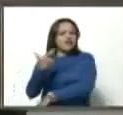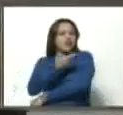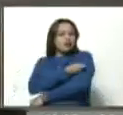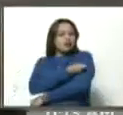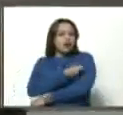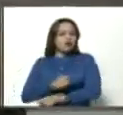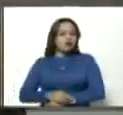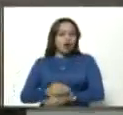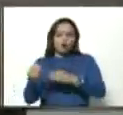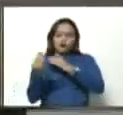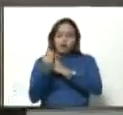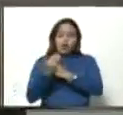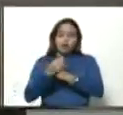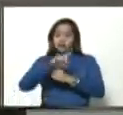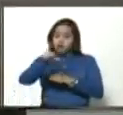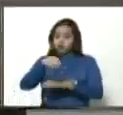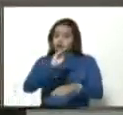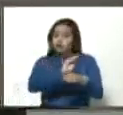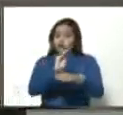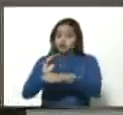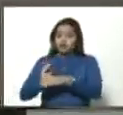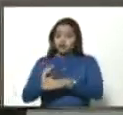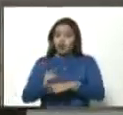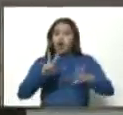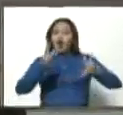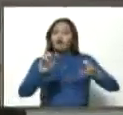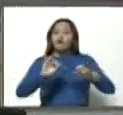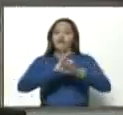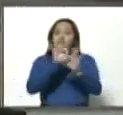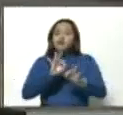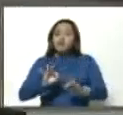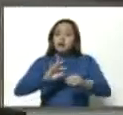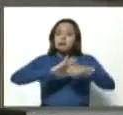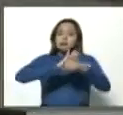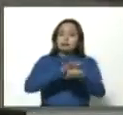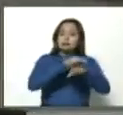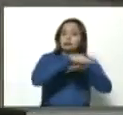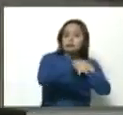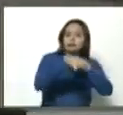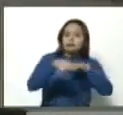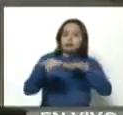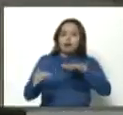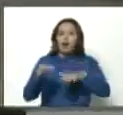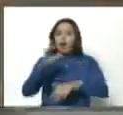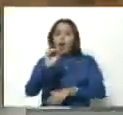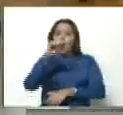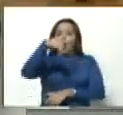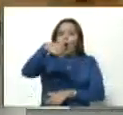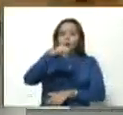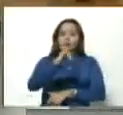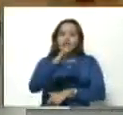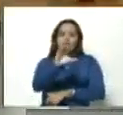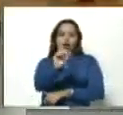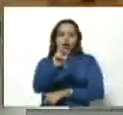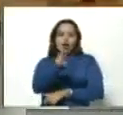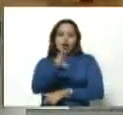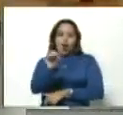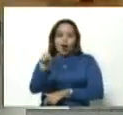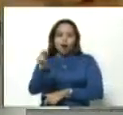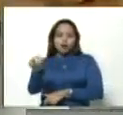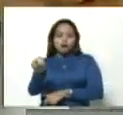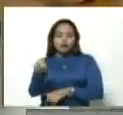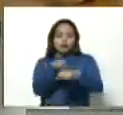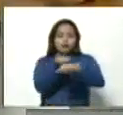para protegernos. Ahí está la variante Omicron predominando ya en más de 100 países del mundo. Bueno, nosotros